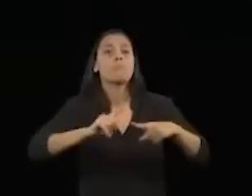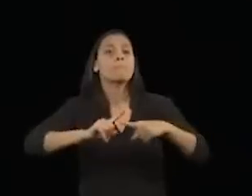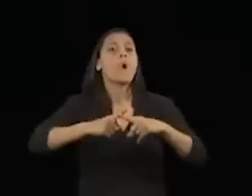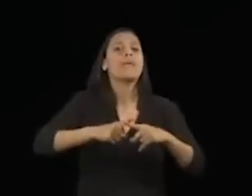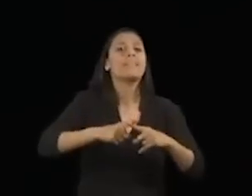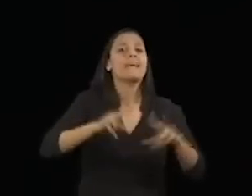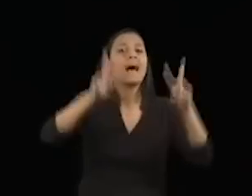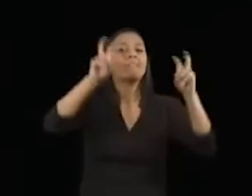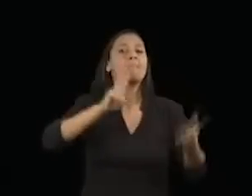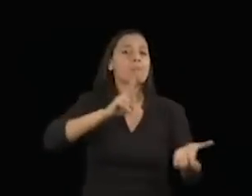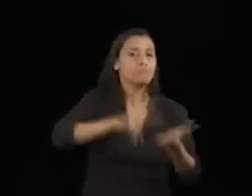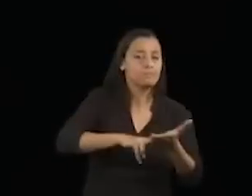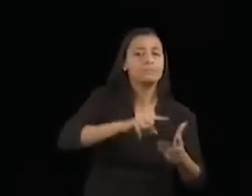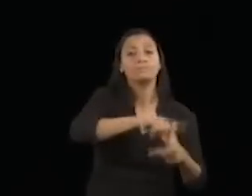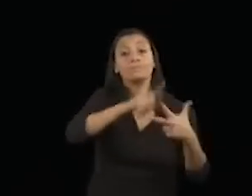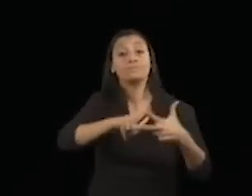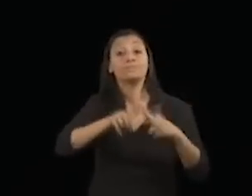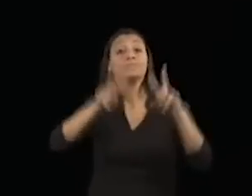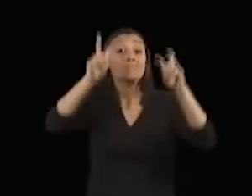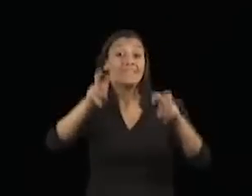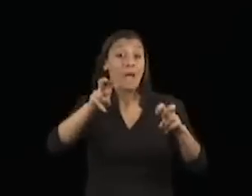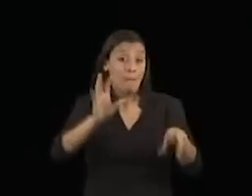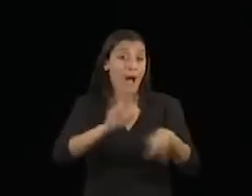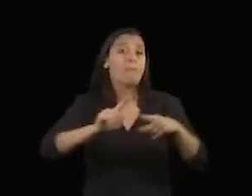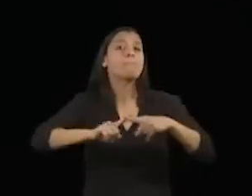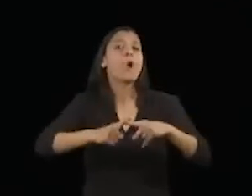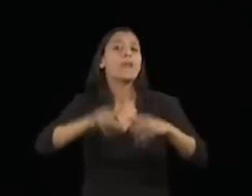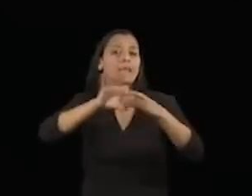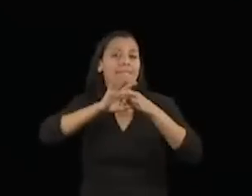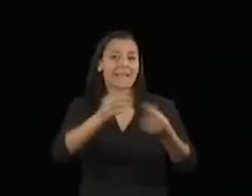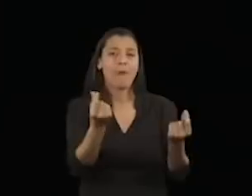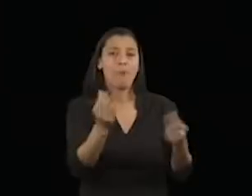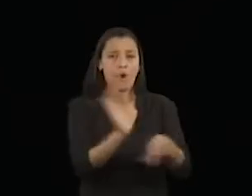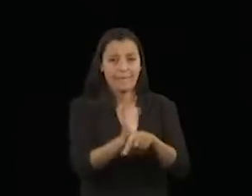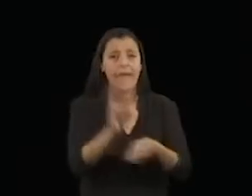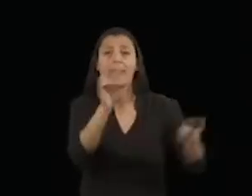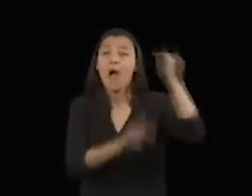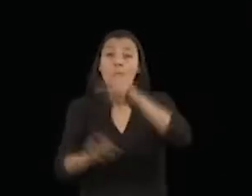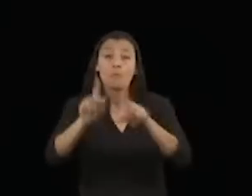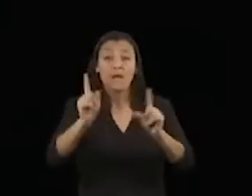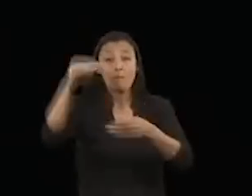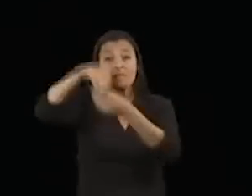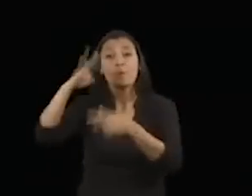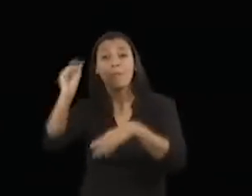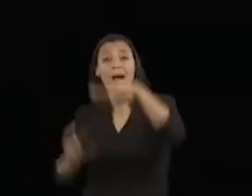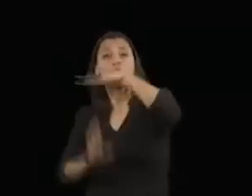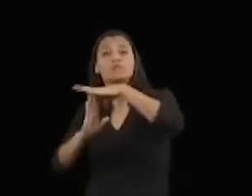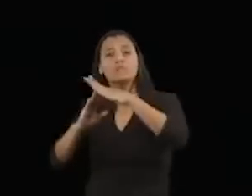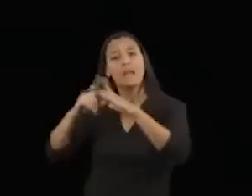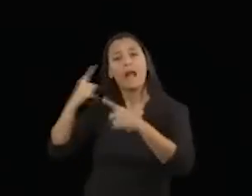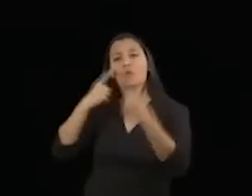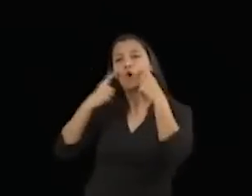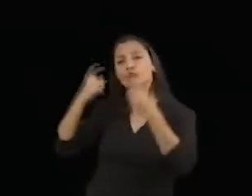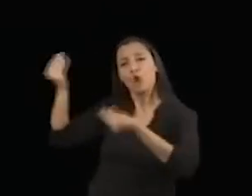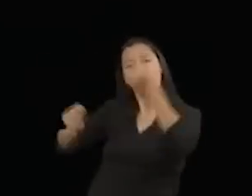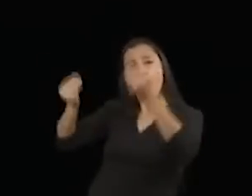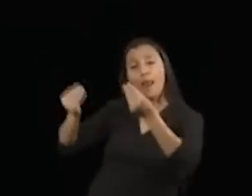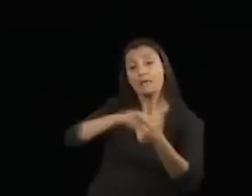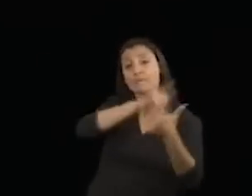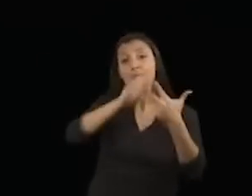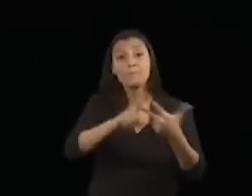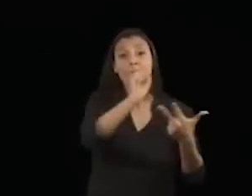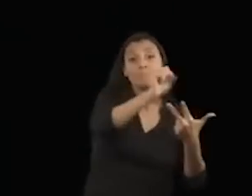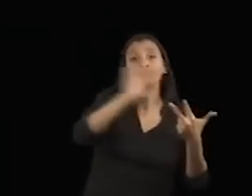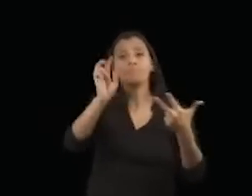fiscal, una política monetaria que básicamente consta en sanear el balance del Banco Central y una política cambiaria